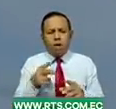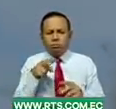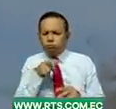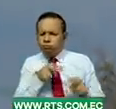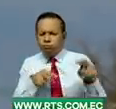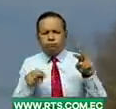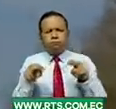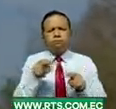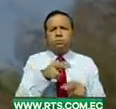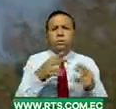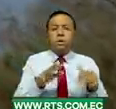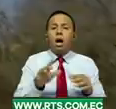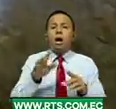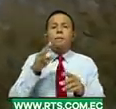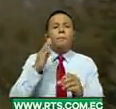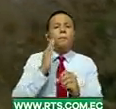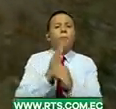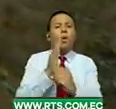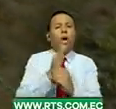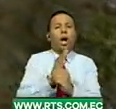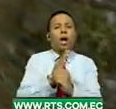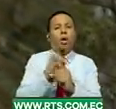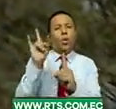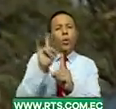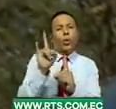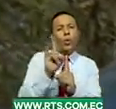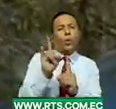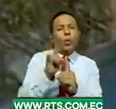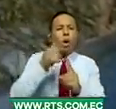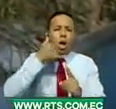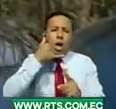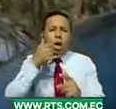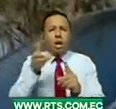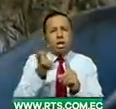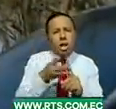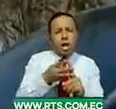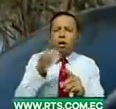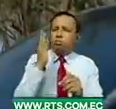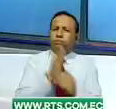el exterior e interior de esa cárcel, informó Charlie Pisa.